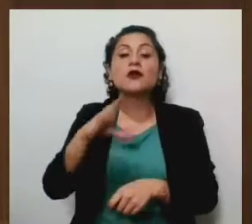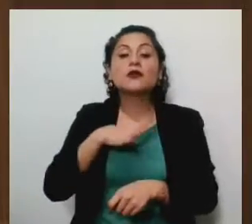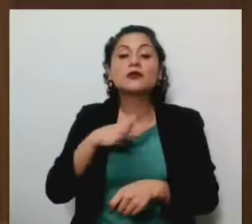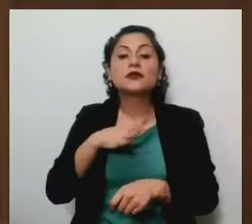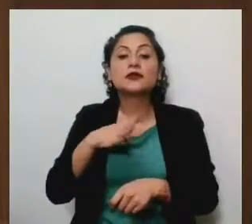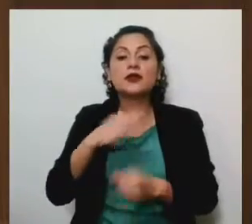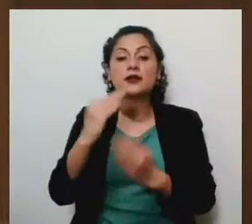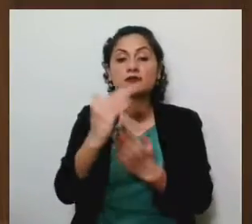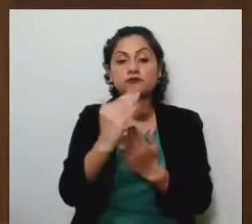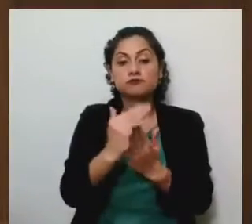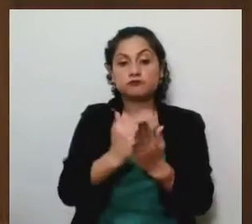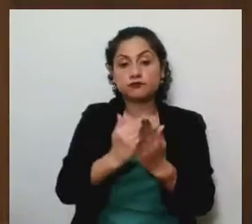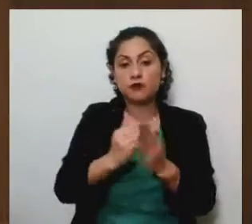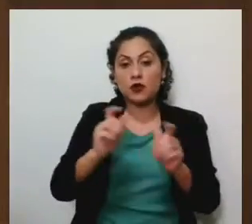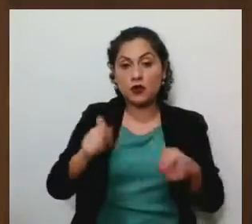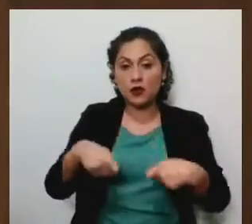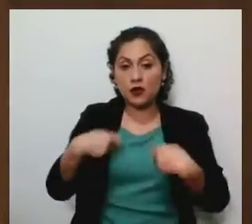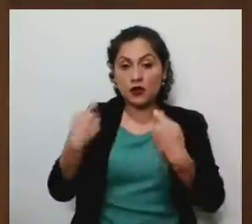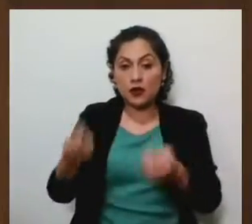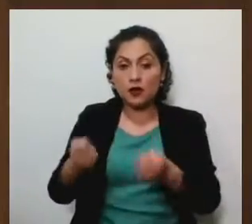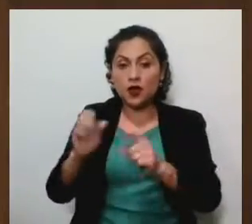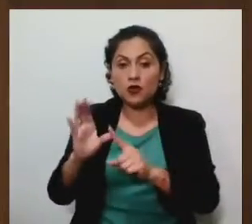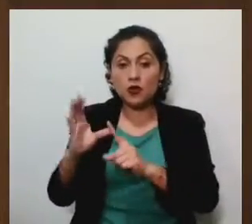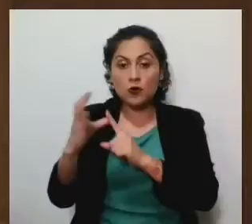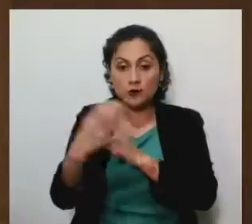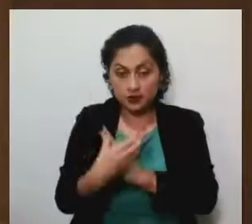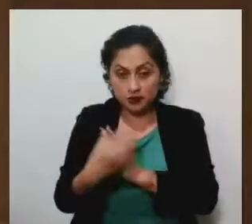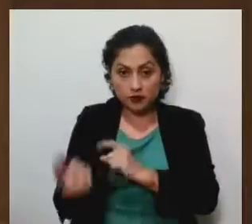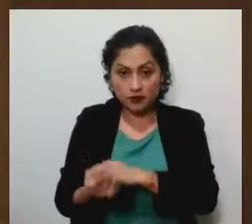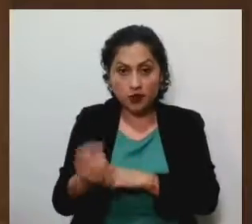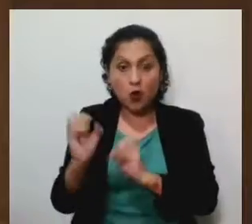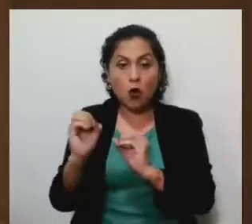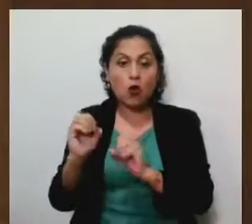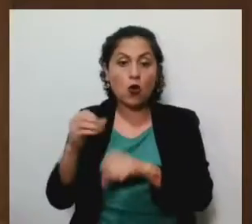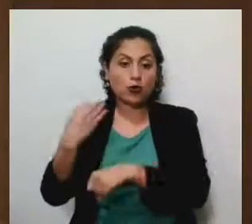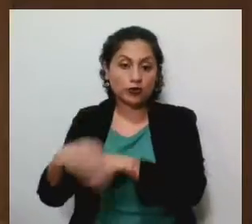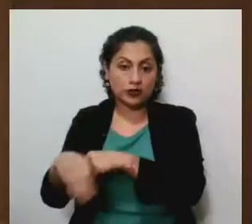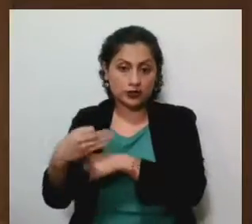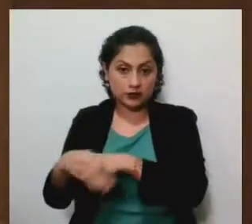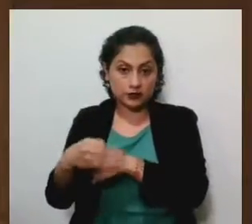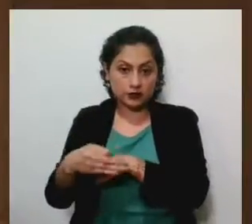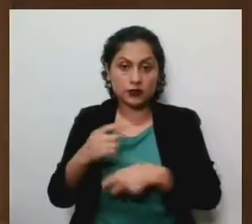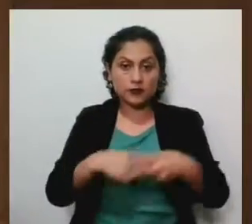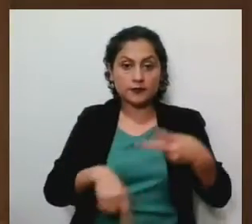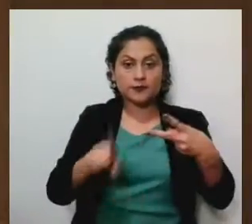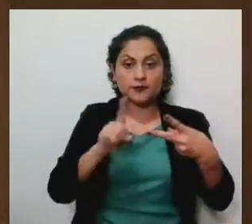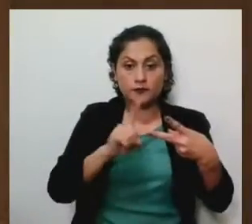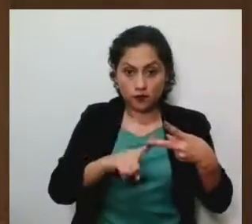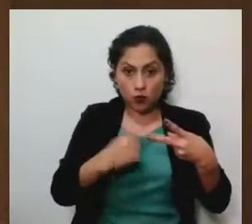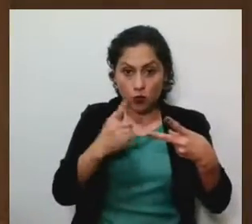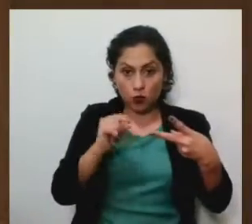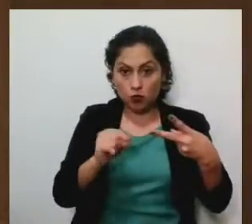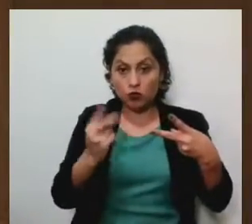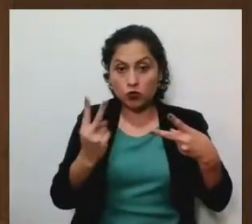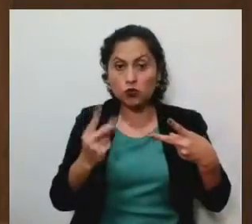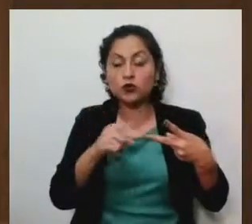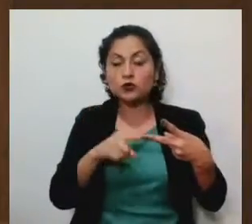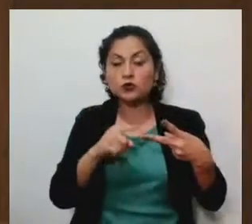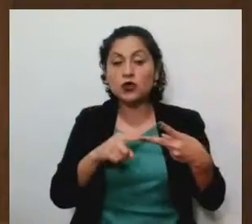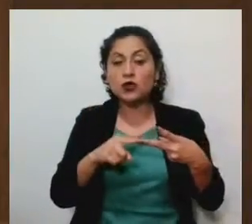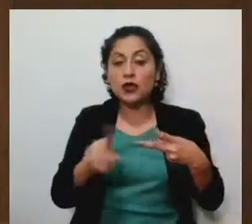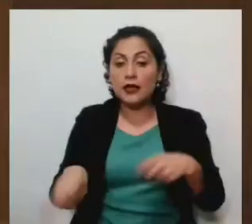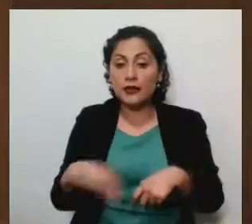comisiones permanentes y, en su caso, transitorias. 1.2. Toda vez que solo subsisten 3 comisiones